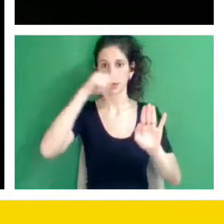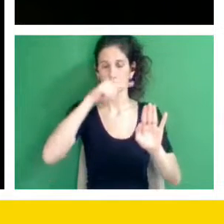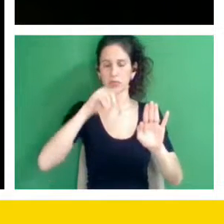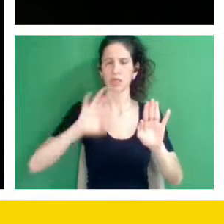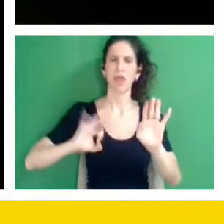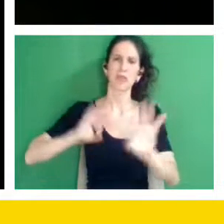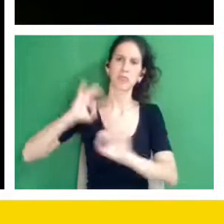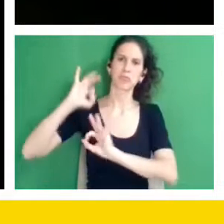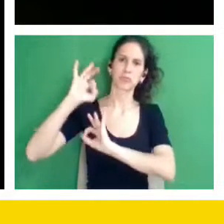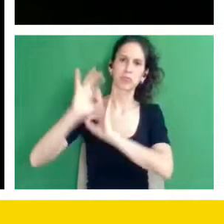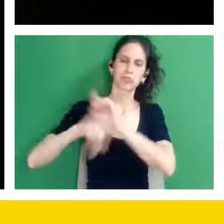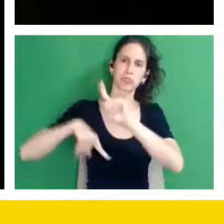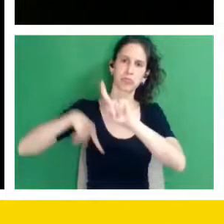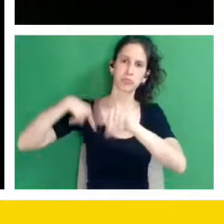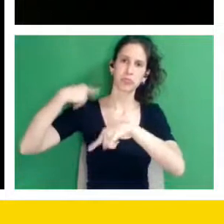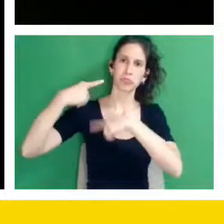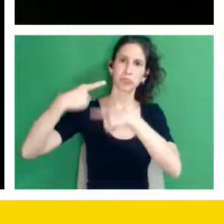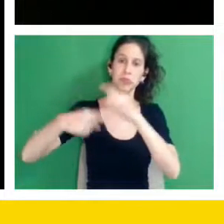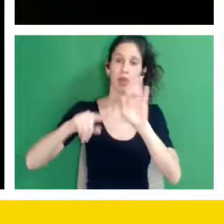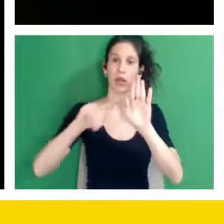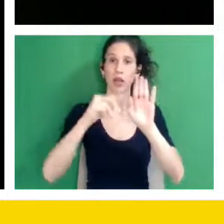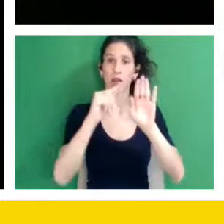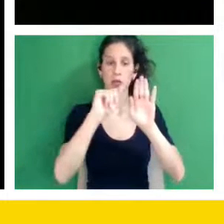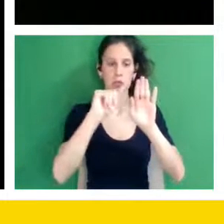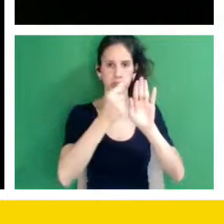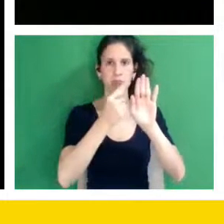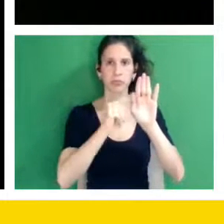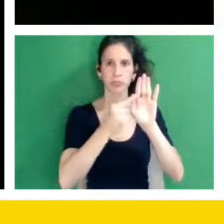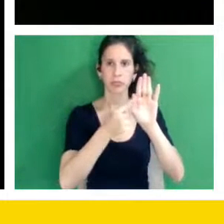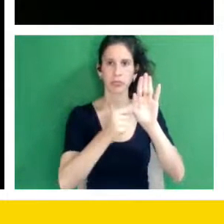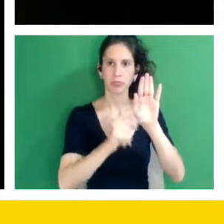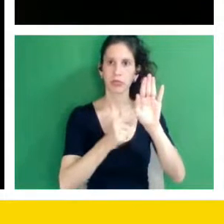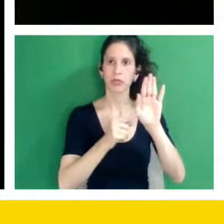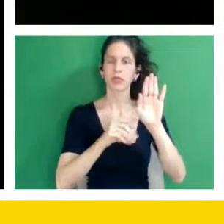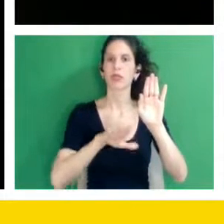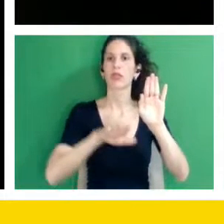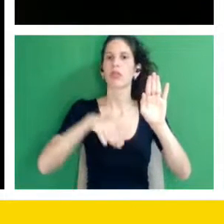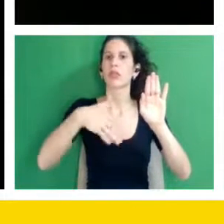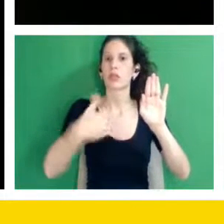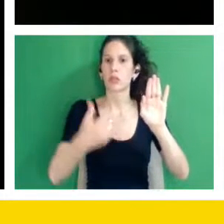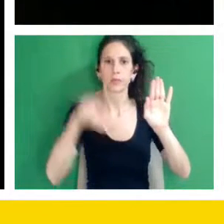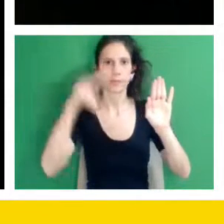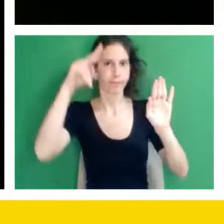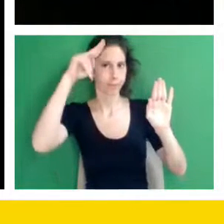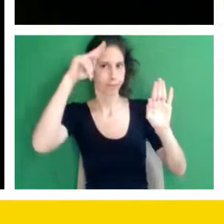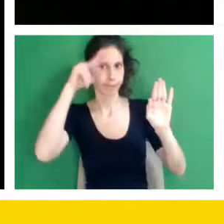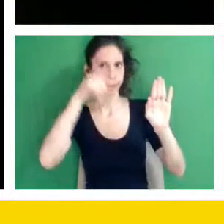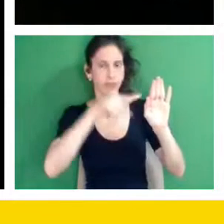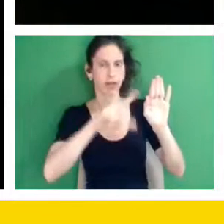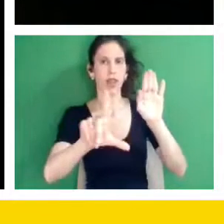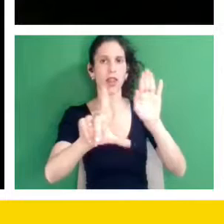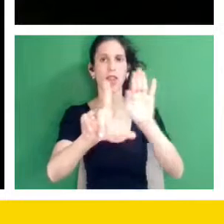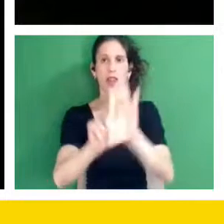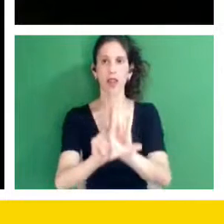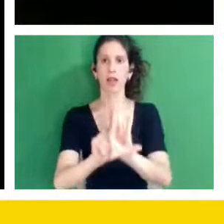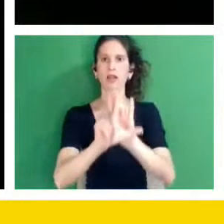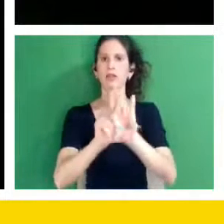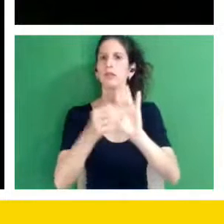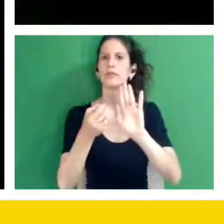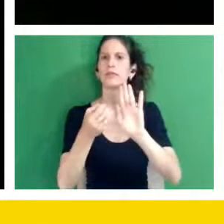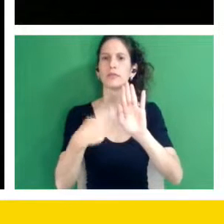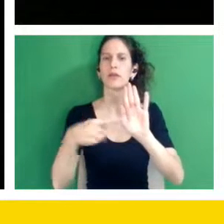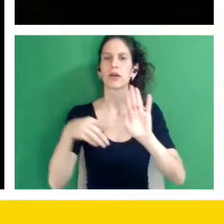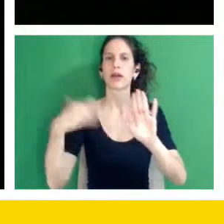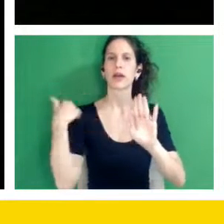que las disposiciones contenidas en la Convención se tradujeran en el Perú en la Ley General de las Personas con Discapacidad, que